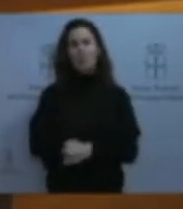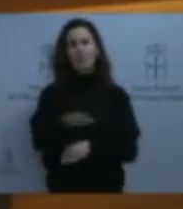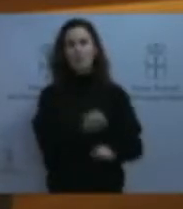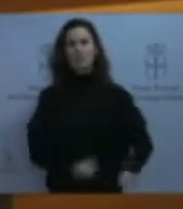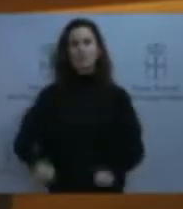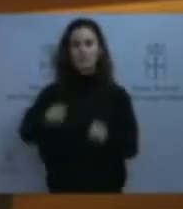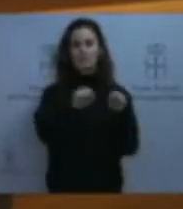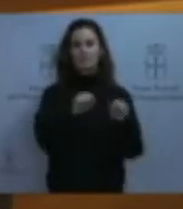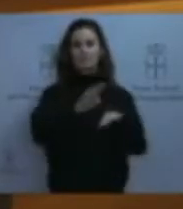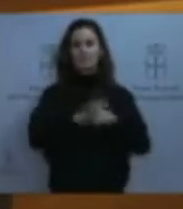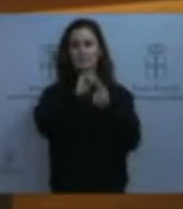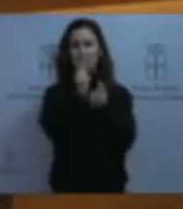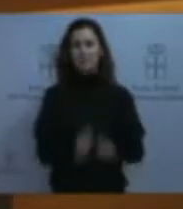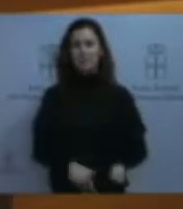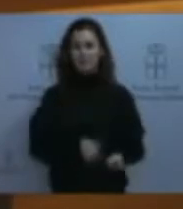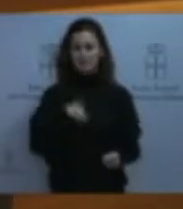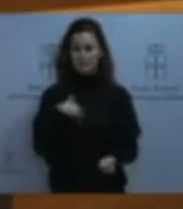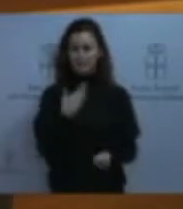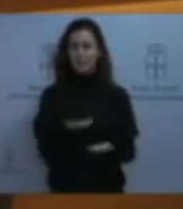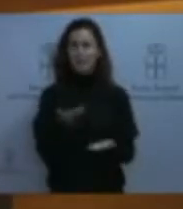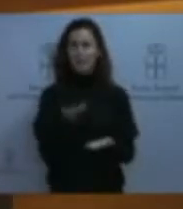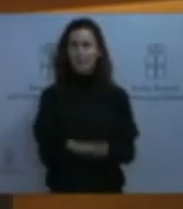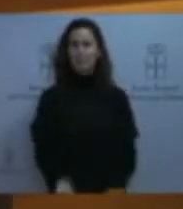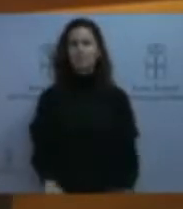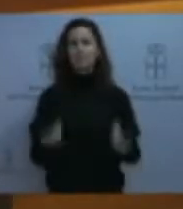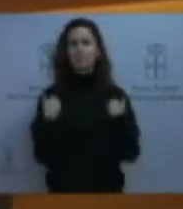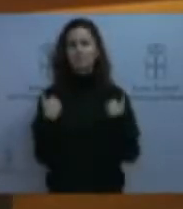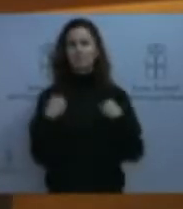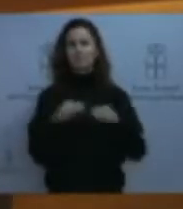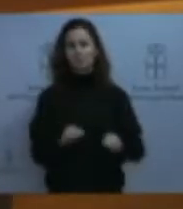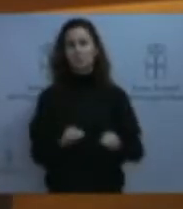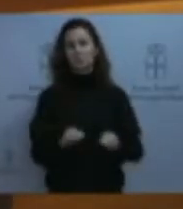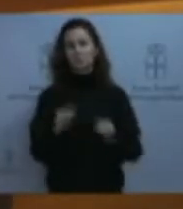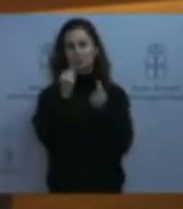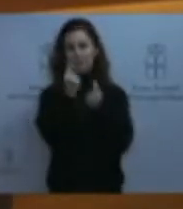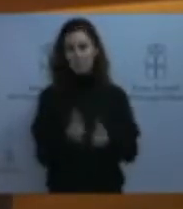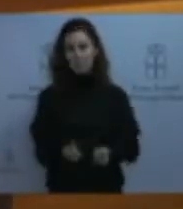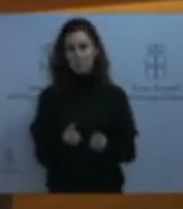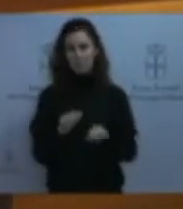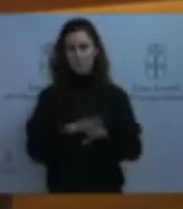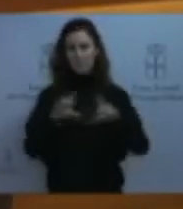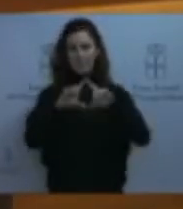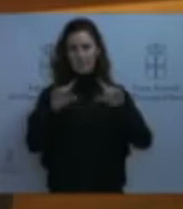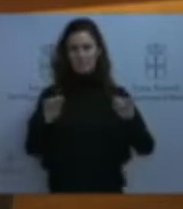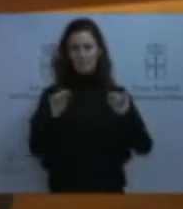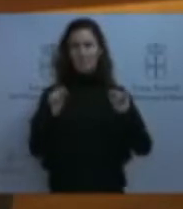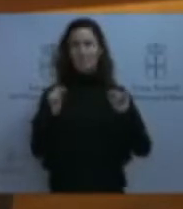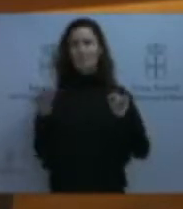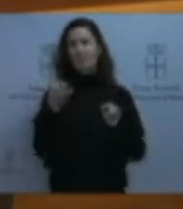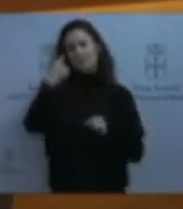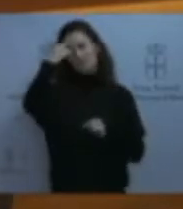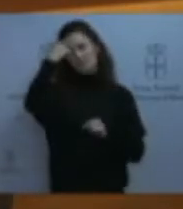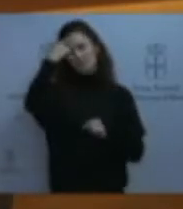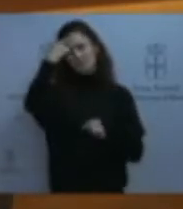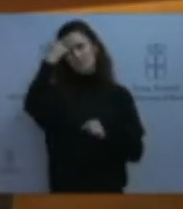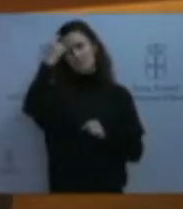los presupuestos generales. Y también les pedimos responsabilidad en sus propios presupuestos, en los de Asturias. Refresquen la memoria